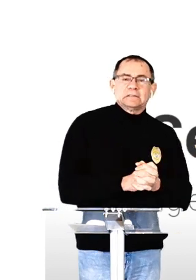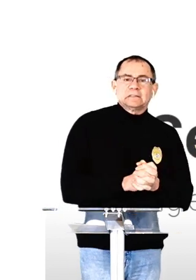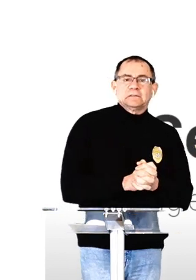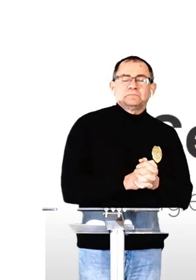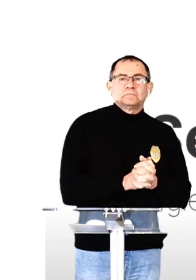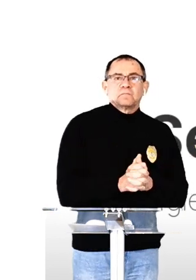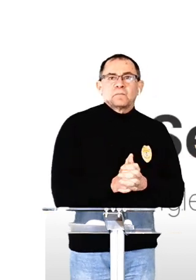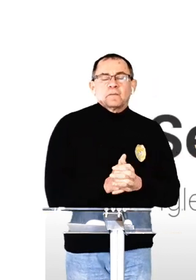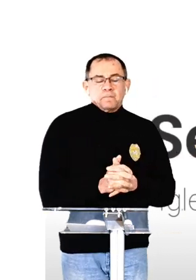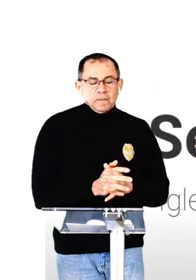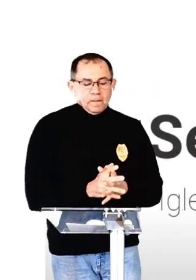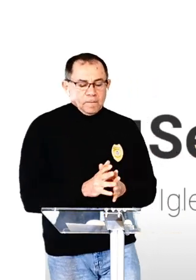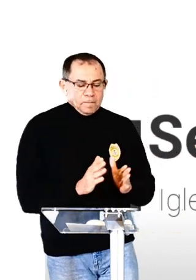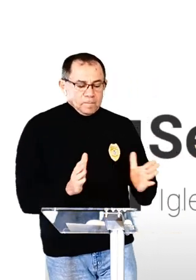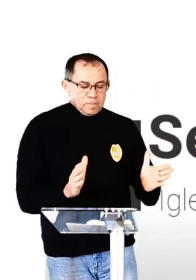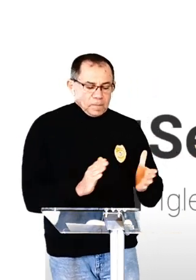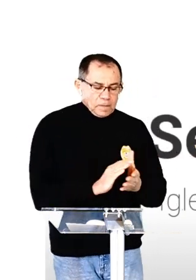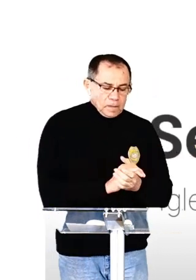mensuales.